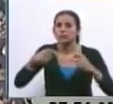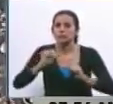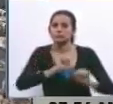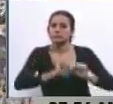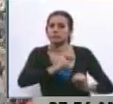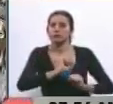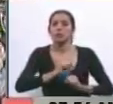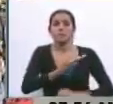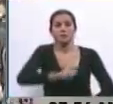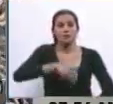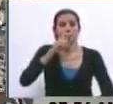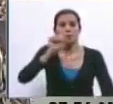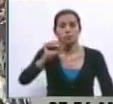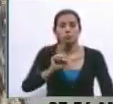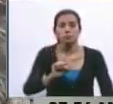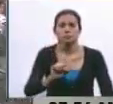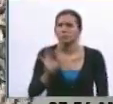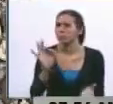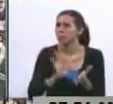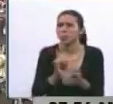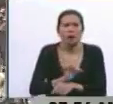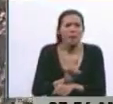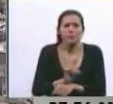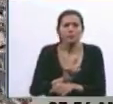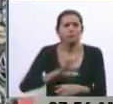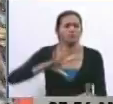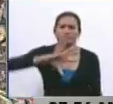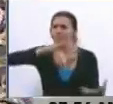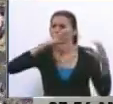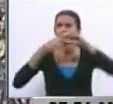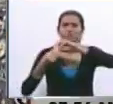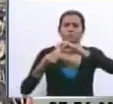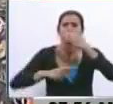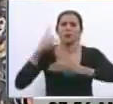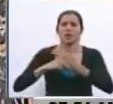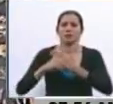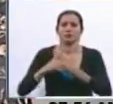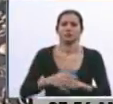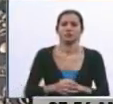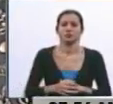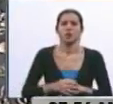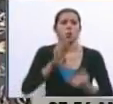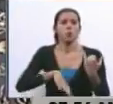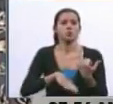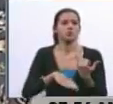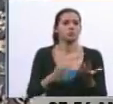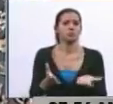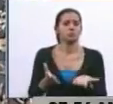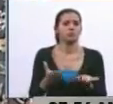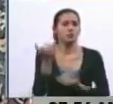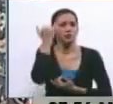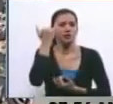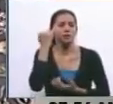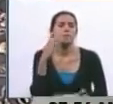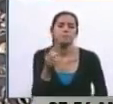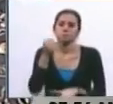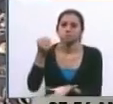Maduro inmediatamente se rediseñan los planes y ha creado esto último, que es los comités